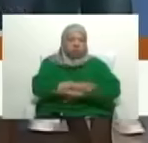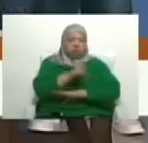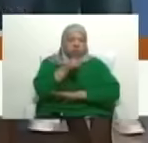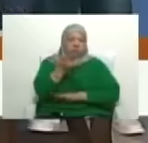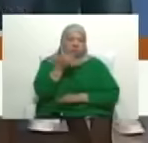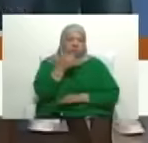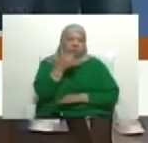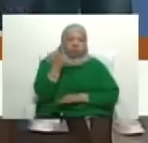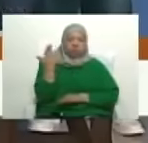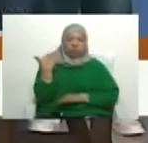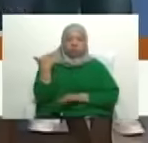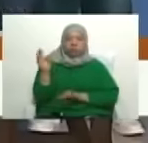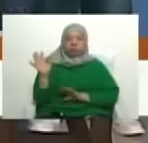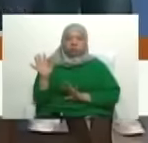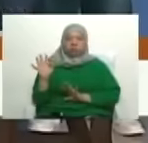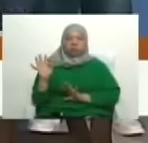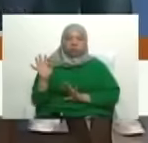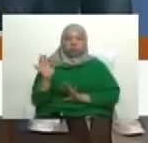sabemos